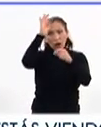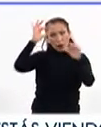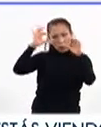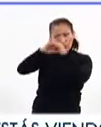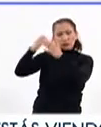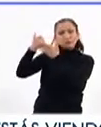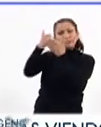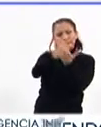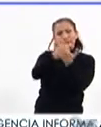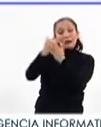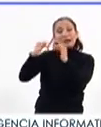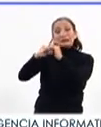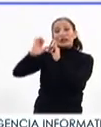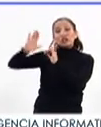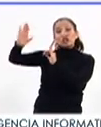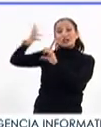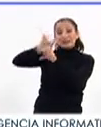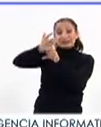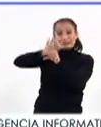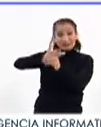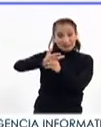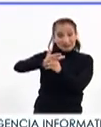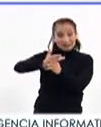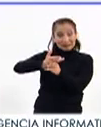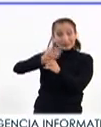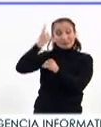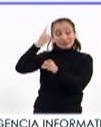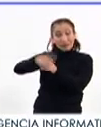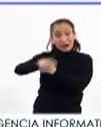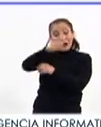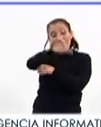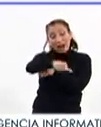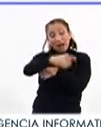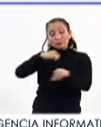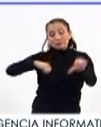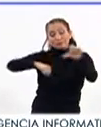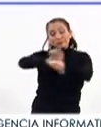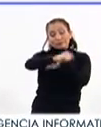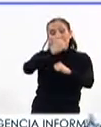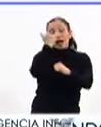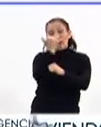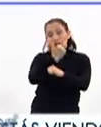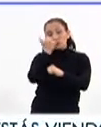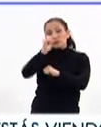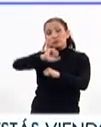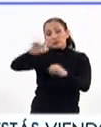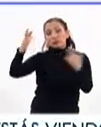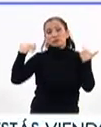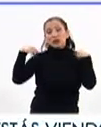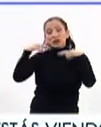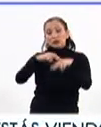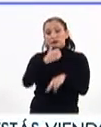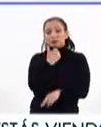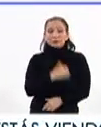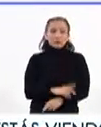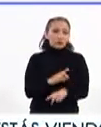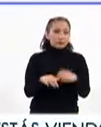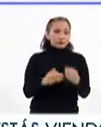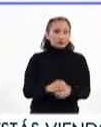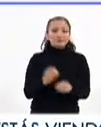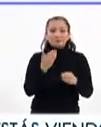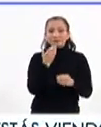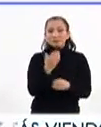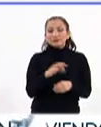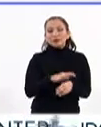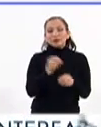de colaboración con instituciones norteamericanas para tener intercambio y movilidad de profesores y de alumnos. Pues muy